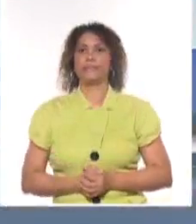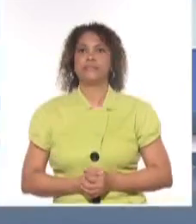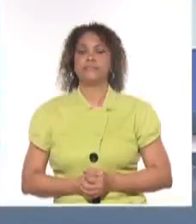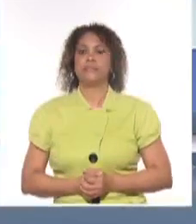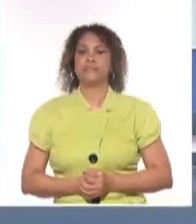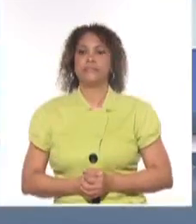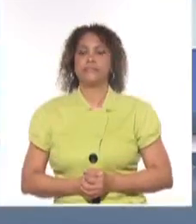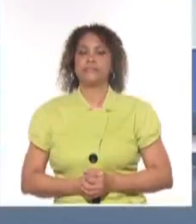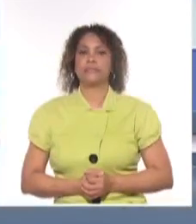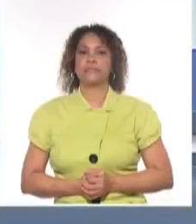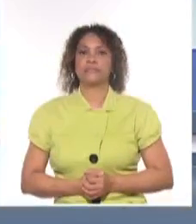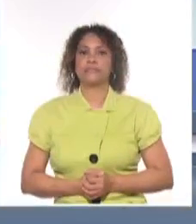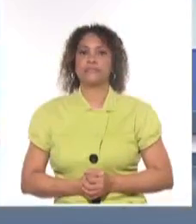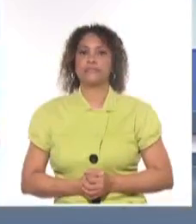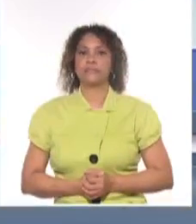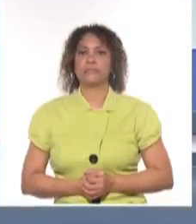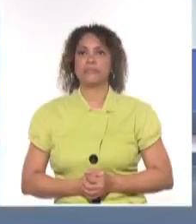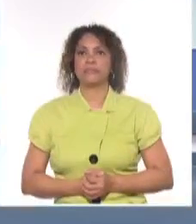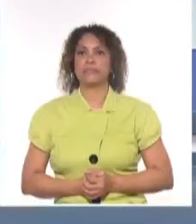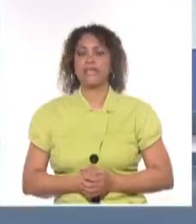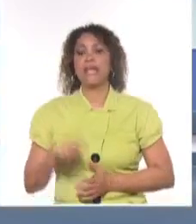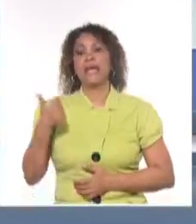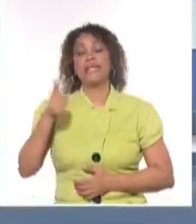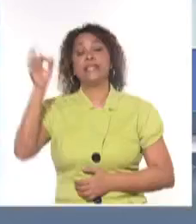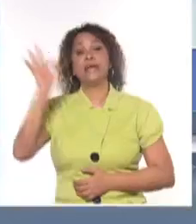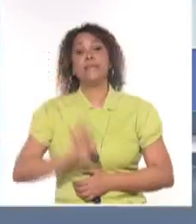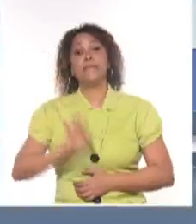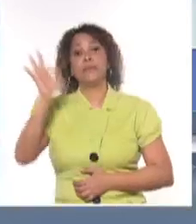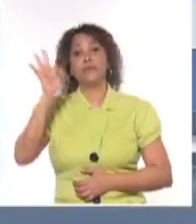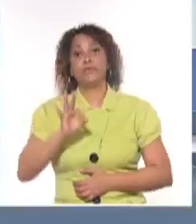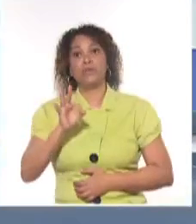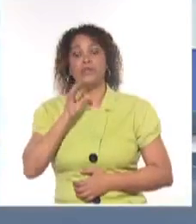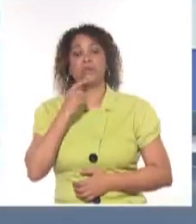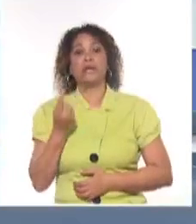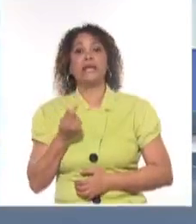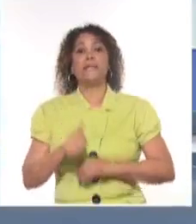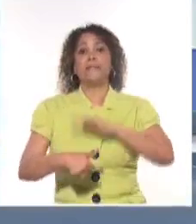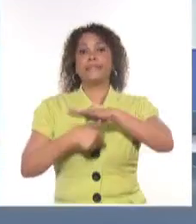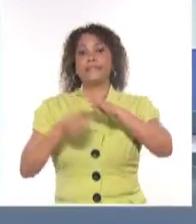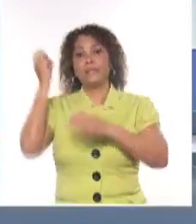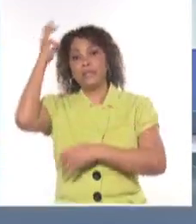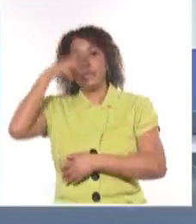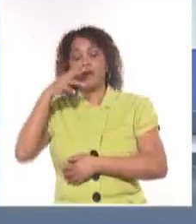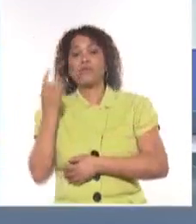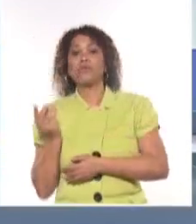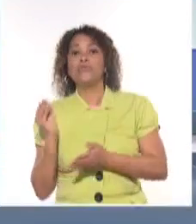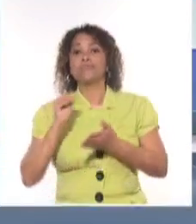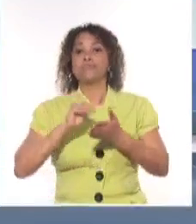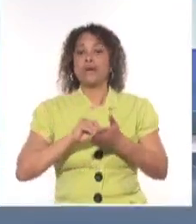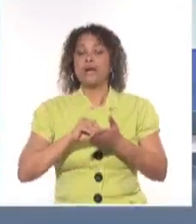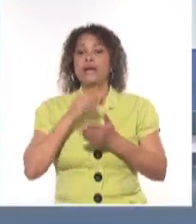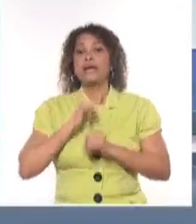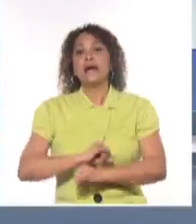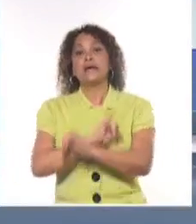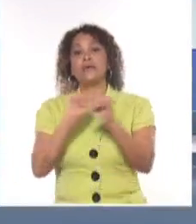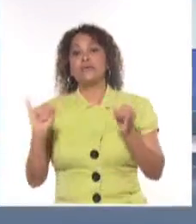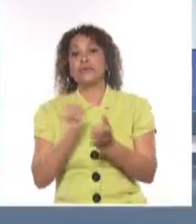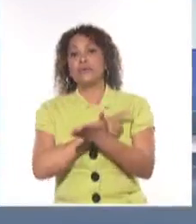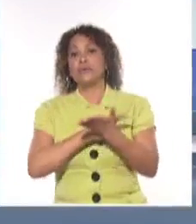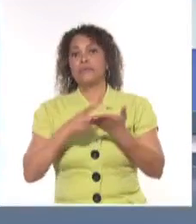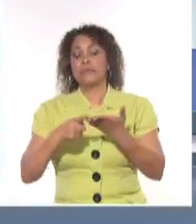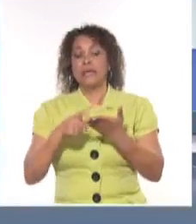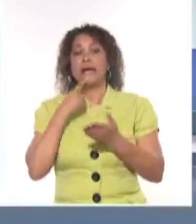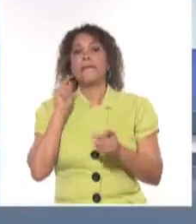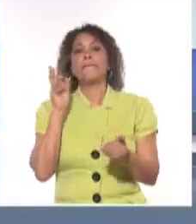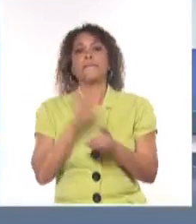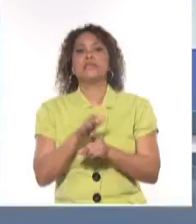Y el arancel global del 10% que el señor presidente de los Estados Unidos, Donald Trump, anunció esta semana, entró en vigor